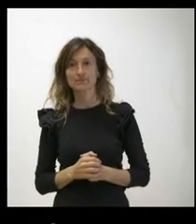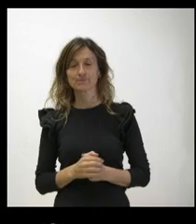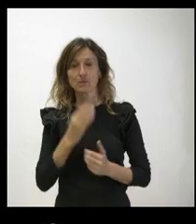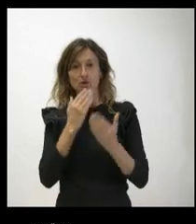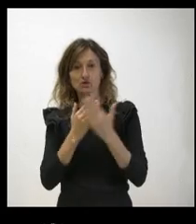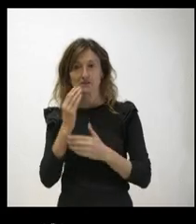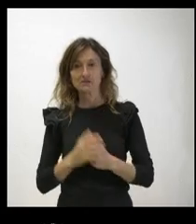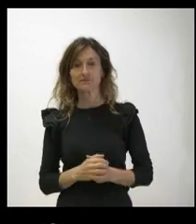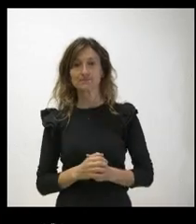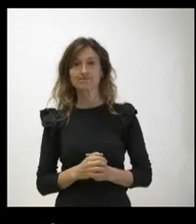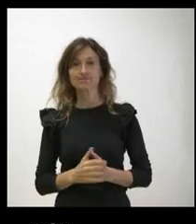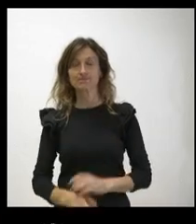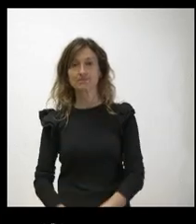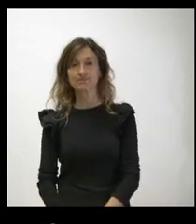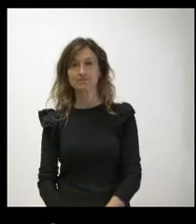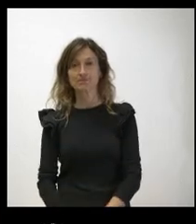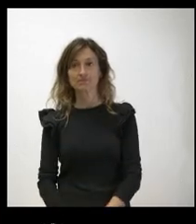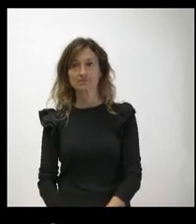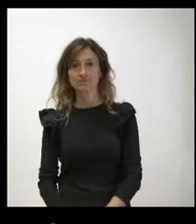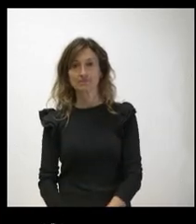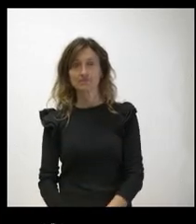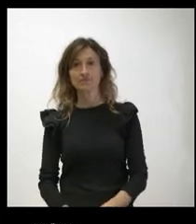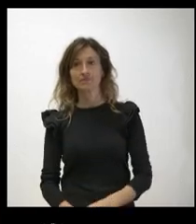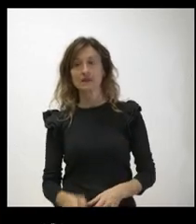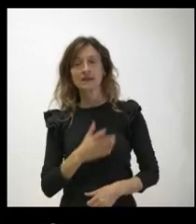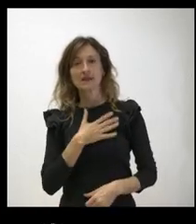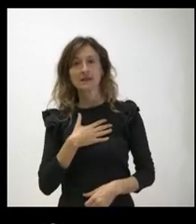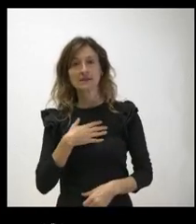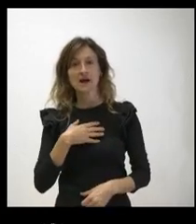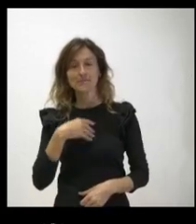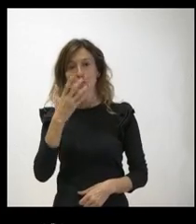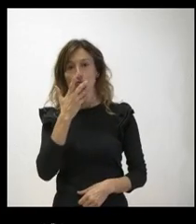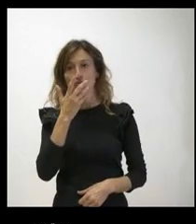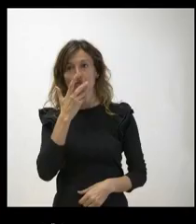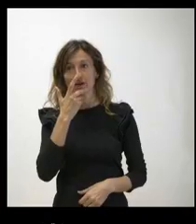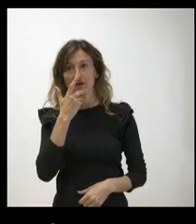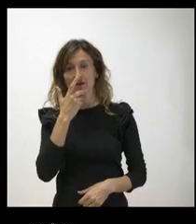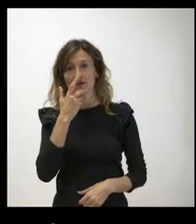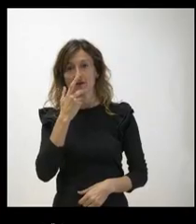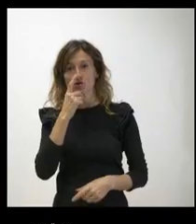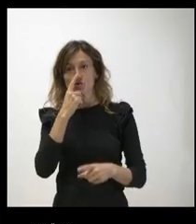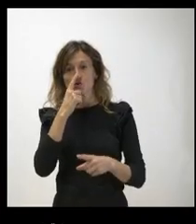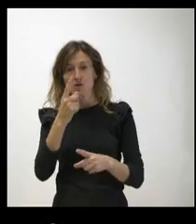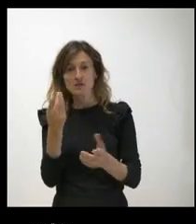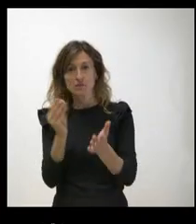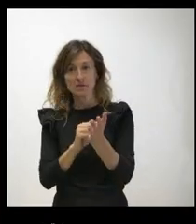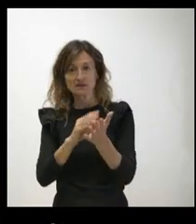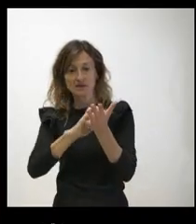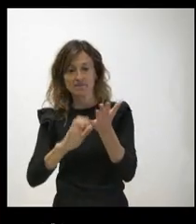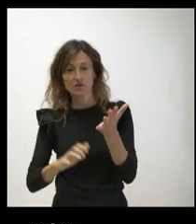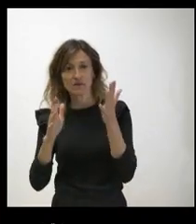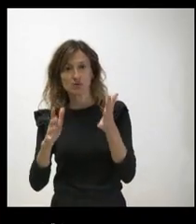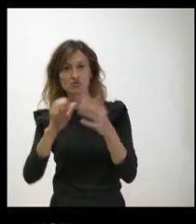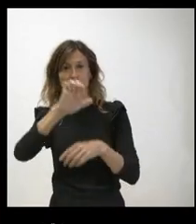Hola qué tal Buenos días Buenos días yo quería conocer una valoración de Un año más el informe del Consejo de